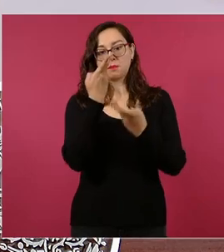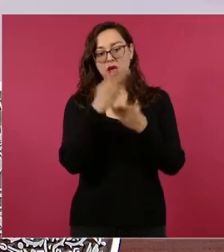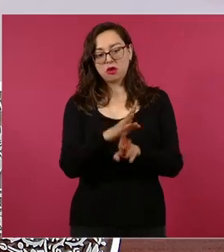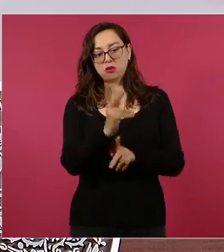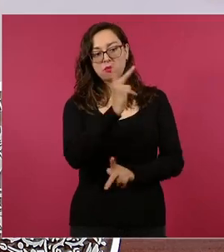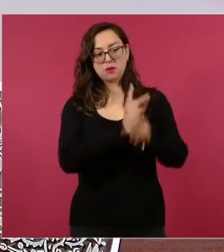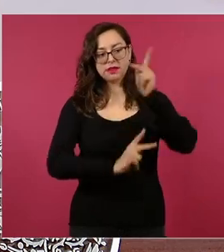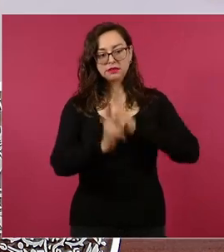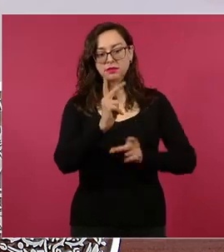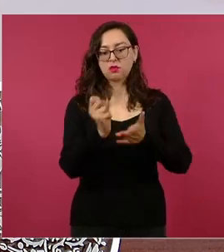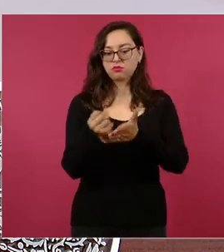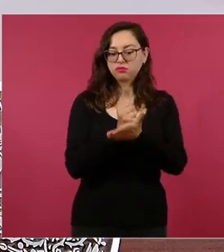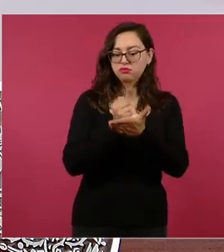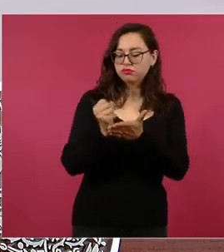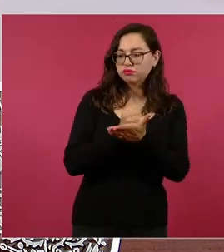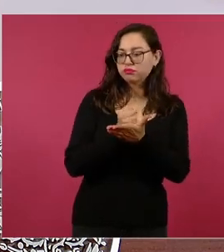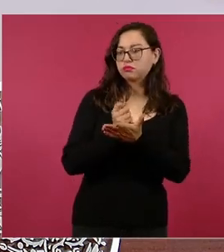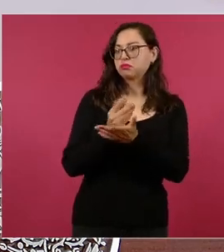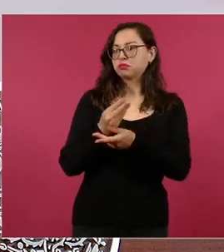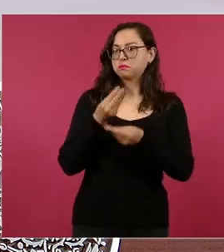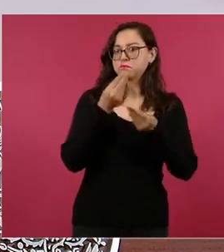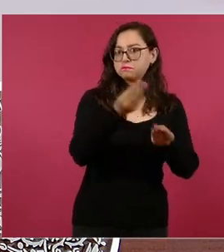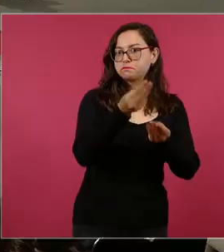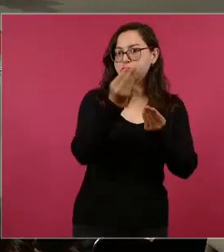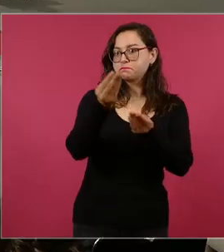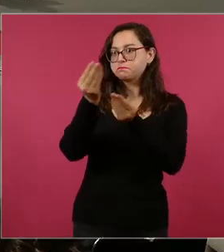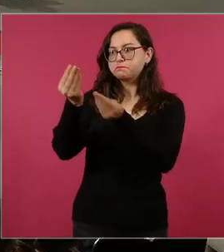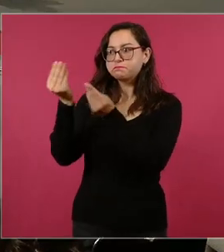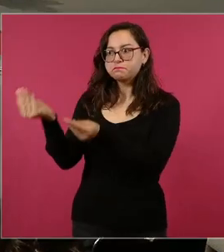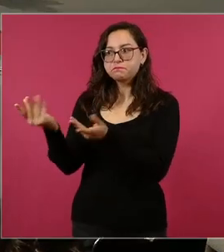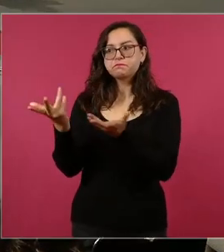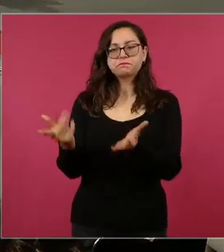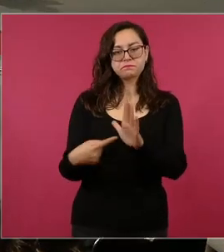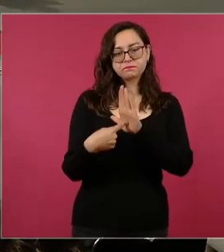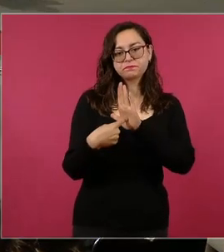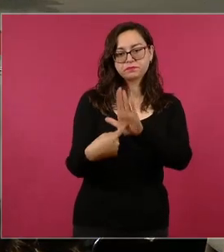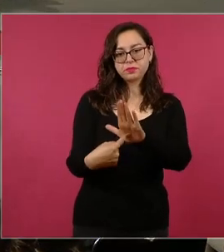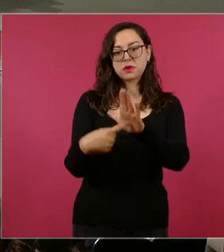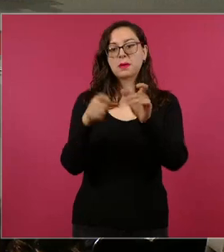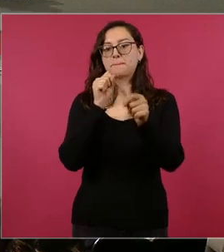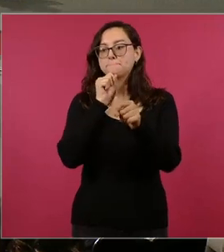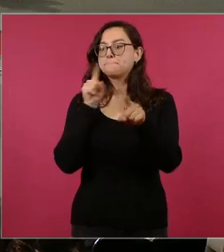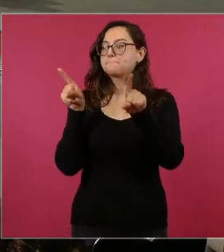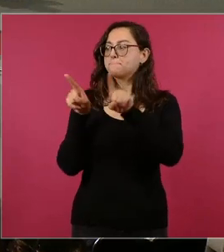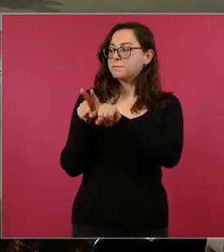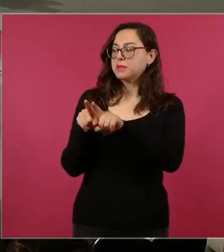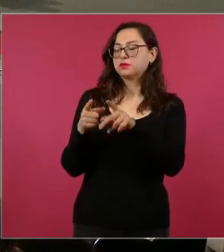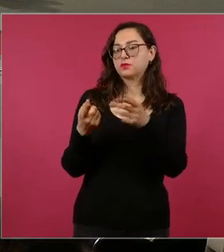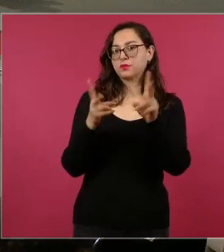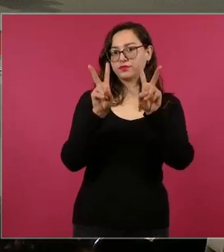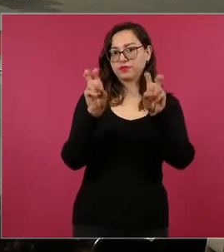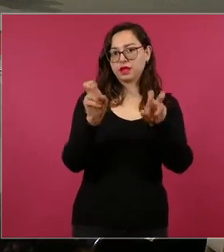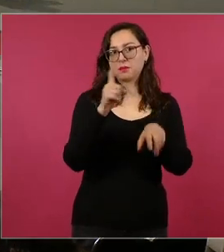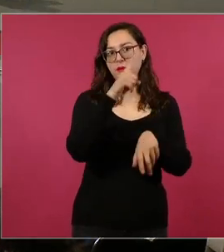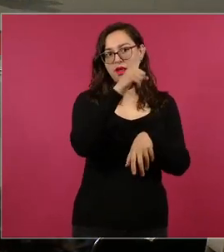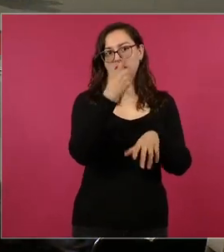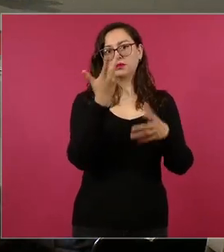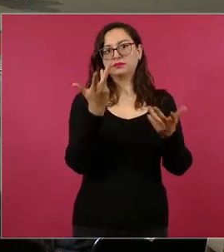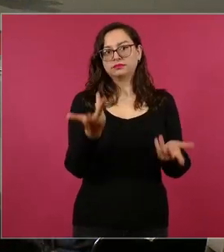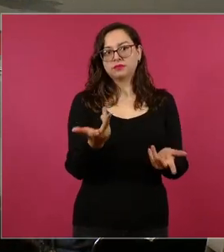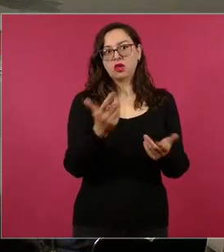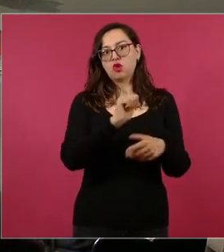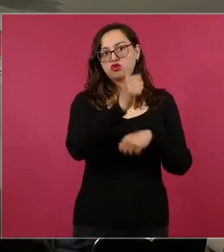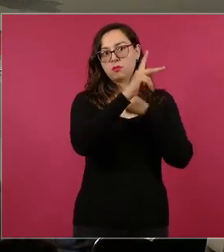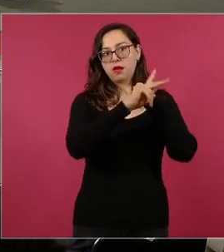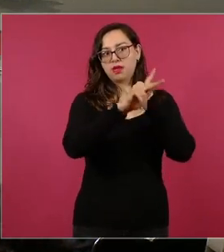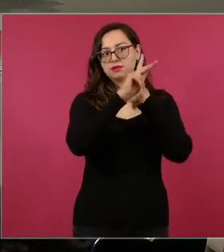remesas. Está también Horacio Esquivel, nuestro director de las redes sucursales, y Elia López, la directora de créditos.